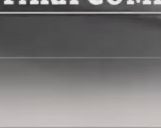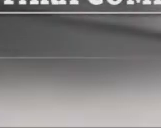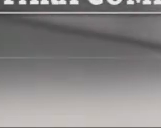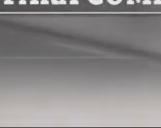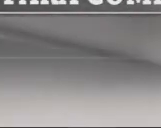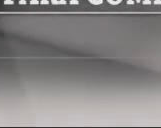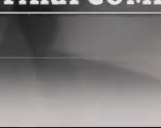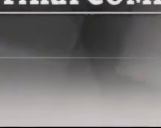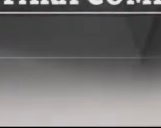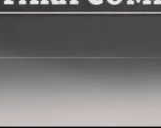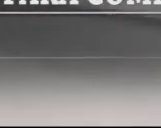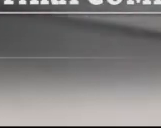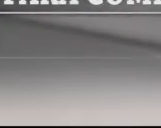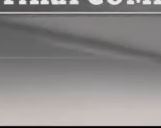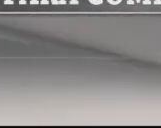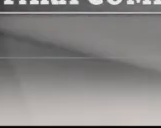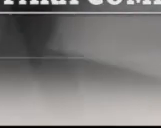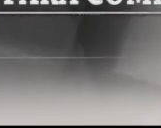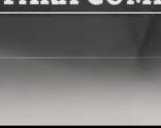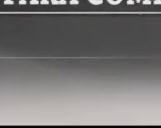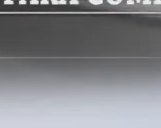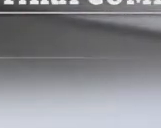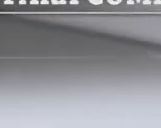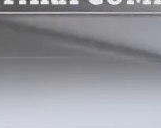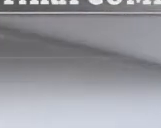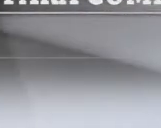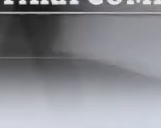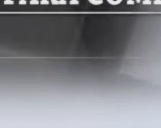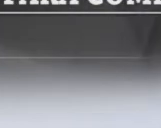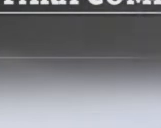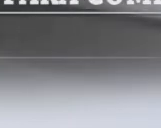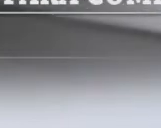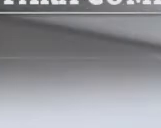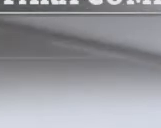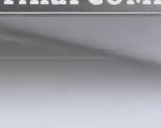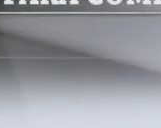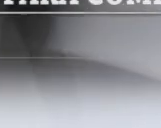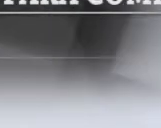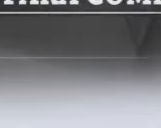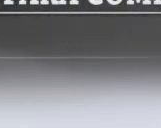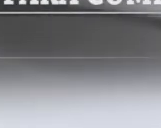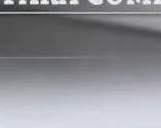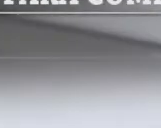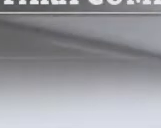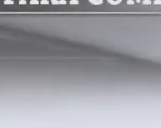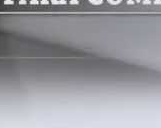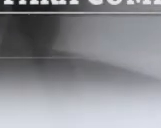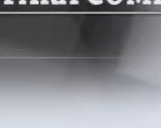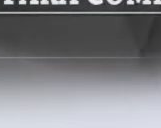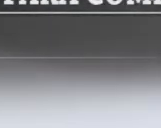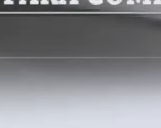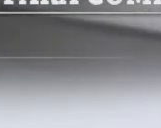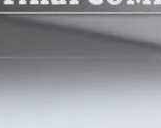Cabe recordar que hasta el momento Pfizer, AstraZeneca, Sinovac y Janssen tienen dicho aval que permite la importancia de sus